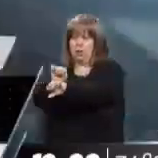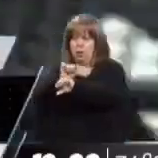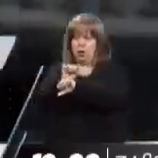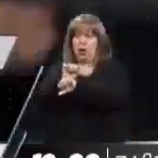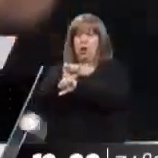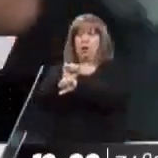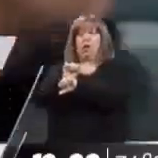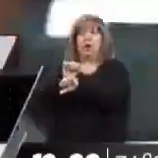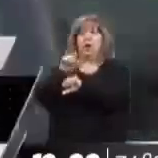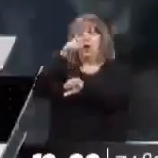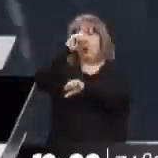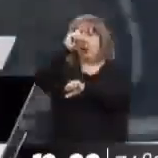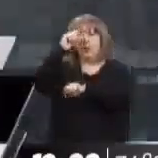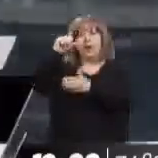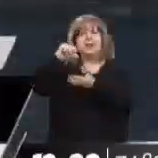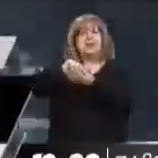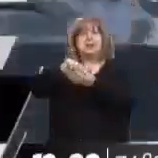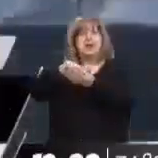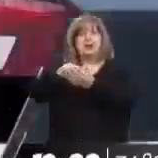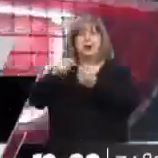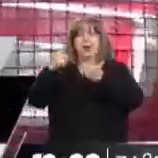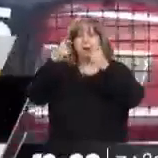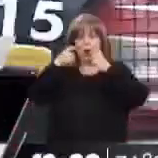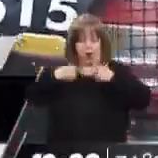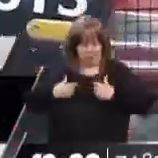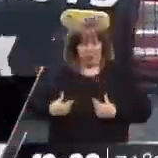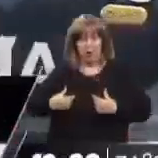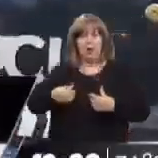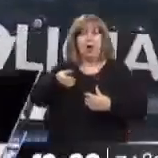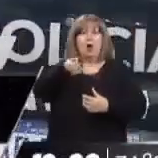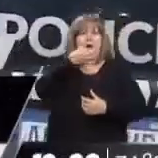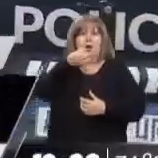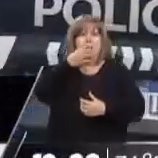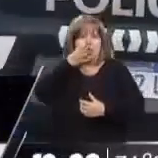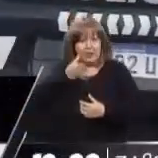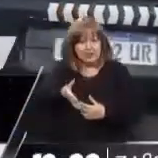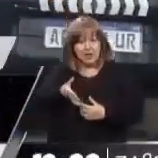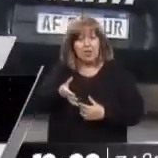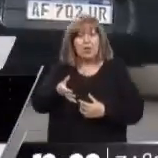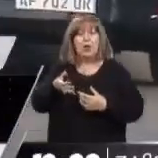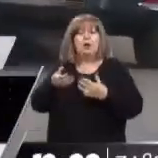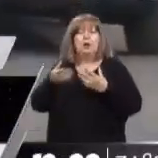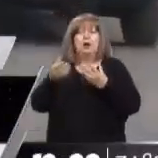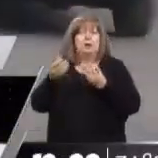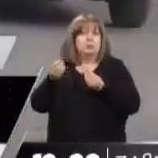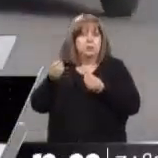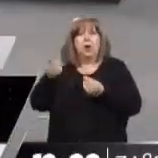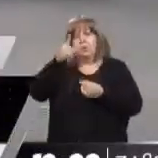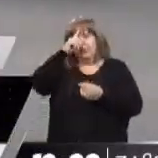momento fue derivado al Hospital Central para poder evaluar si estaba intoxicado con esta pastilla. Y